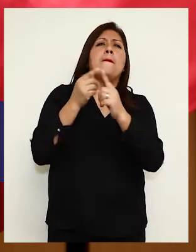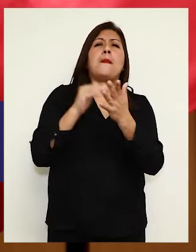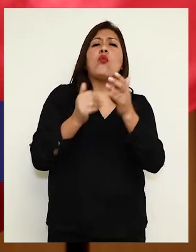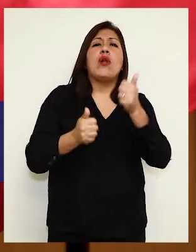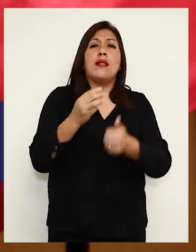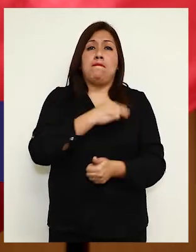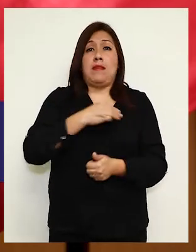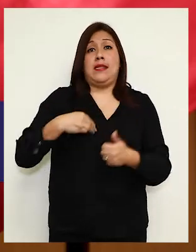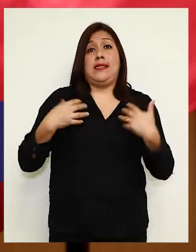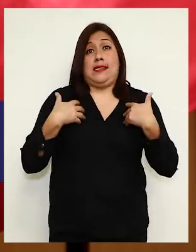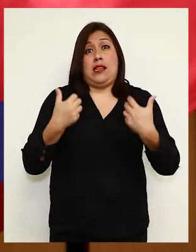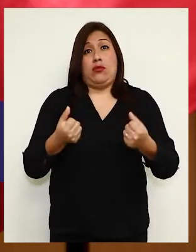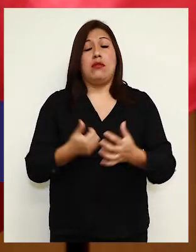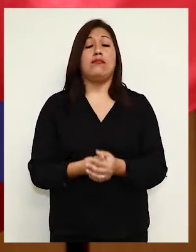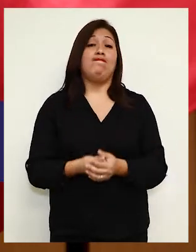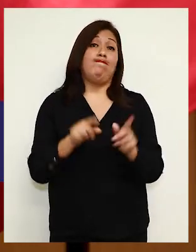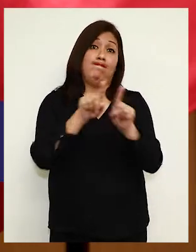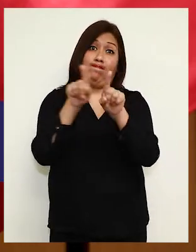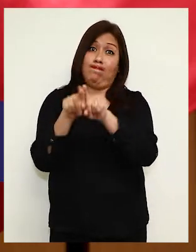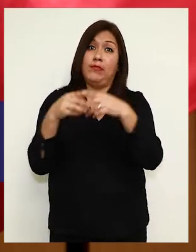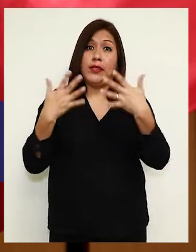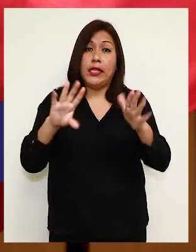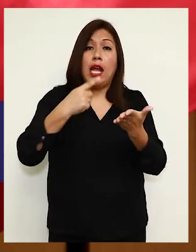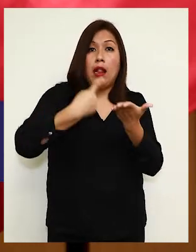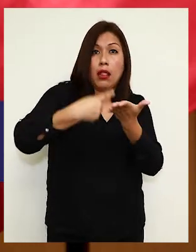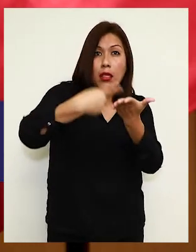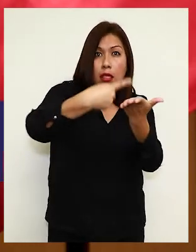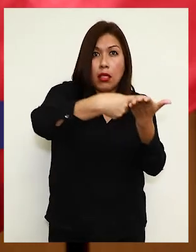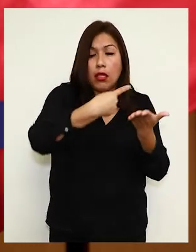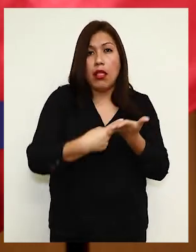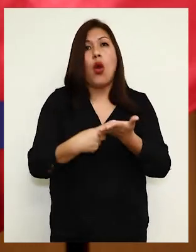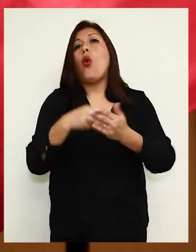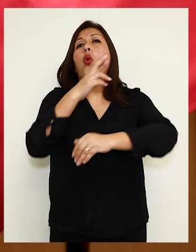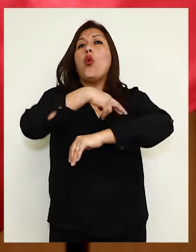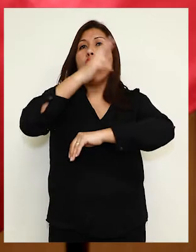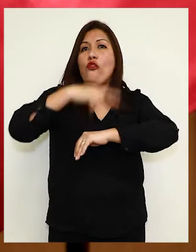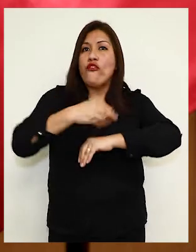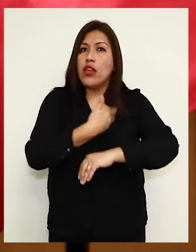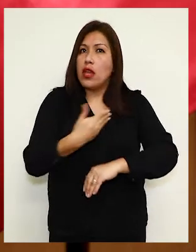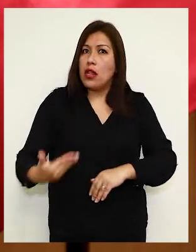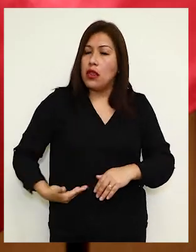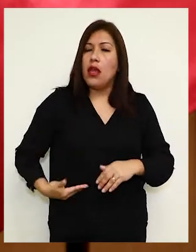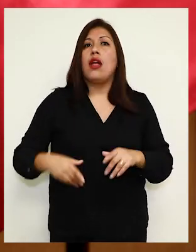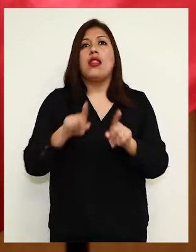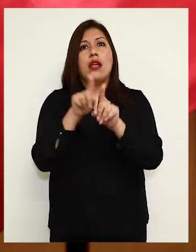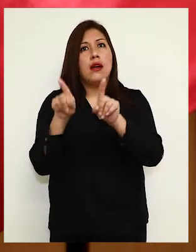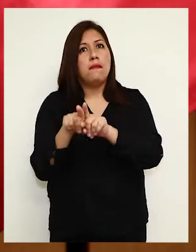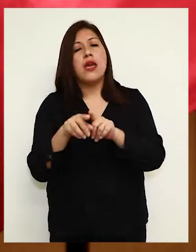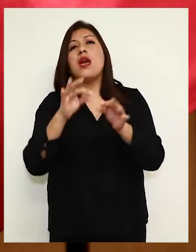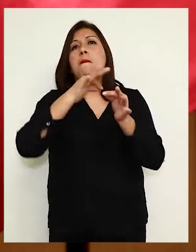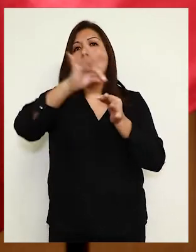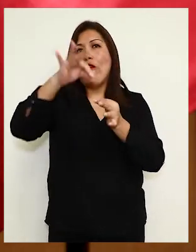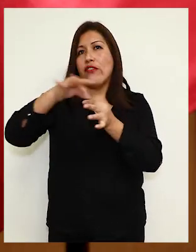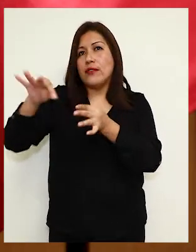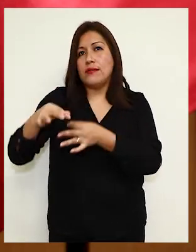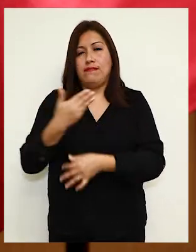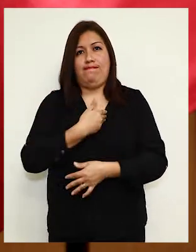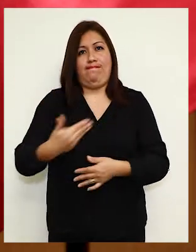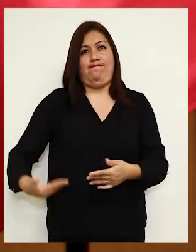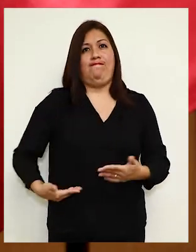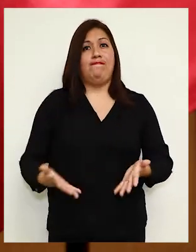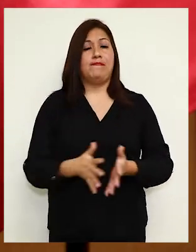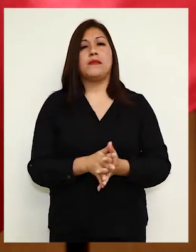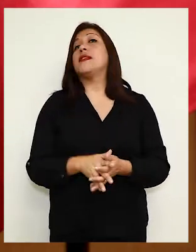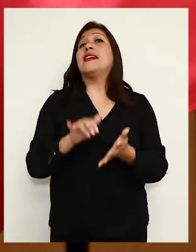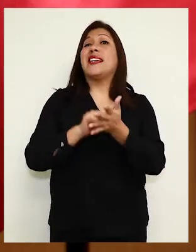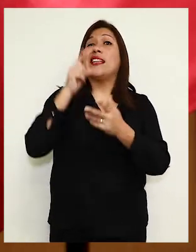Además, hubo que coordinar con cada uno de los gobiernos regionales y los principales gobiernos provinciales. Esta política